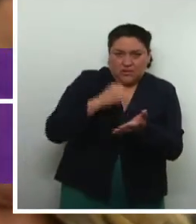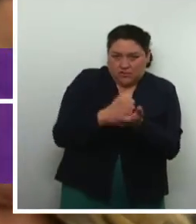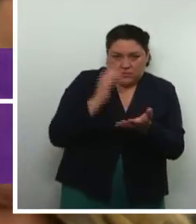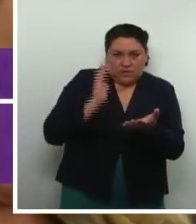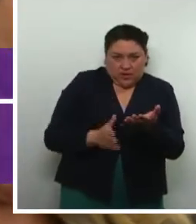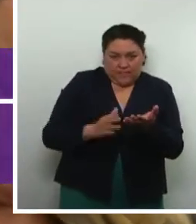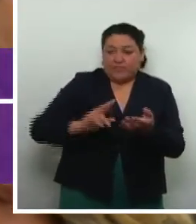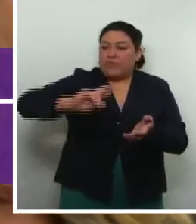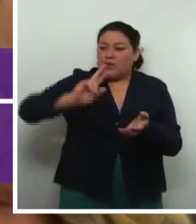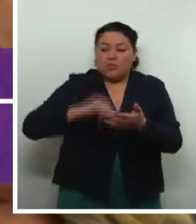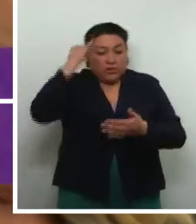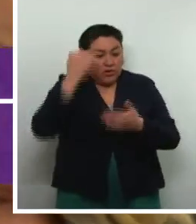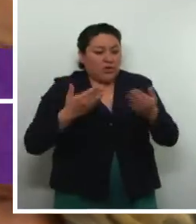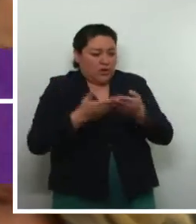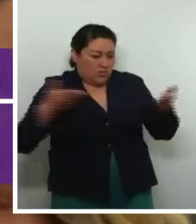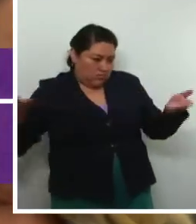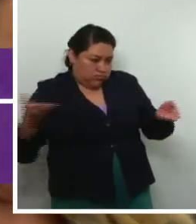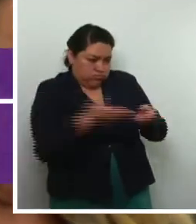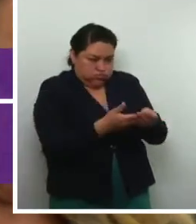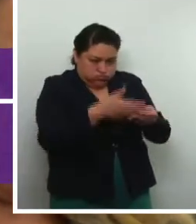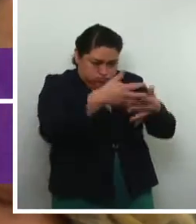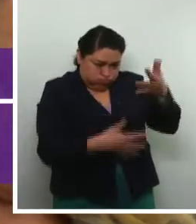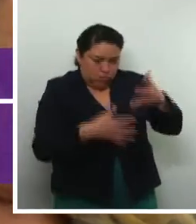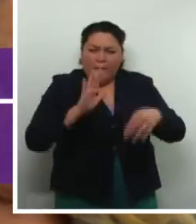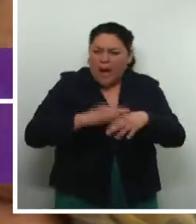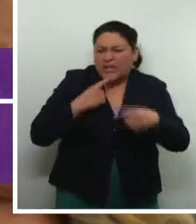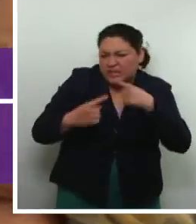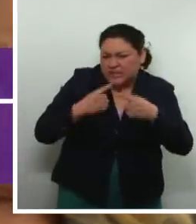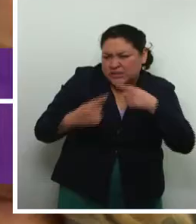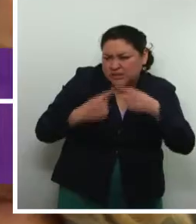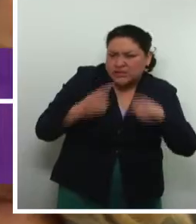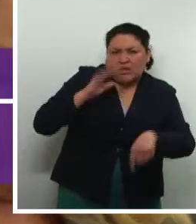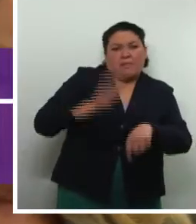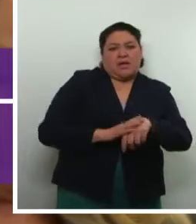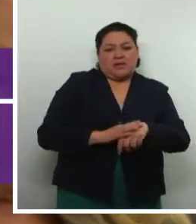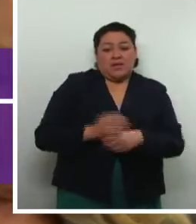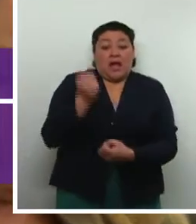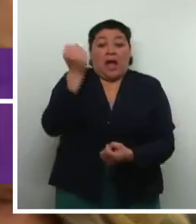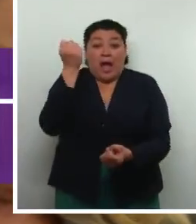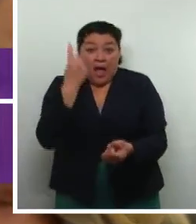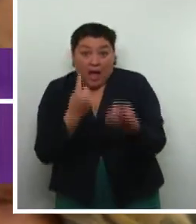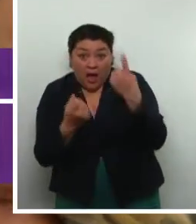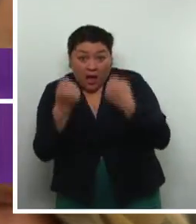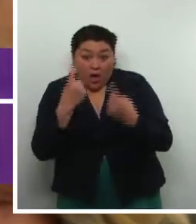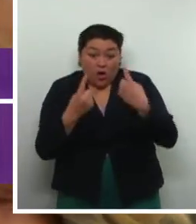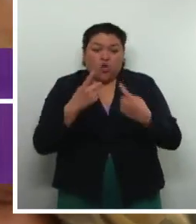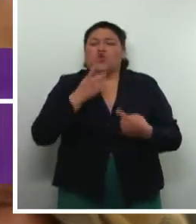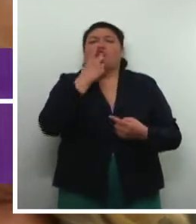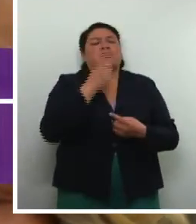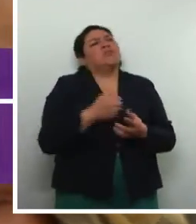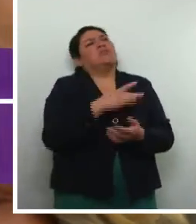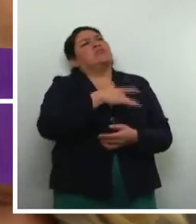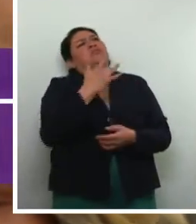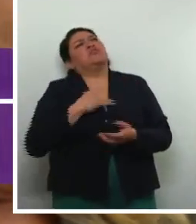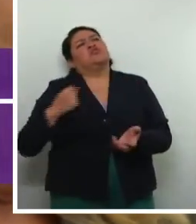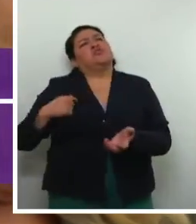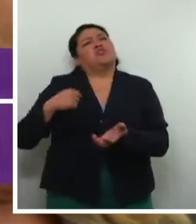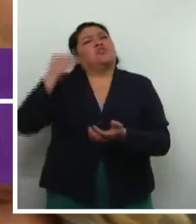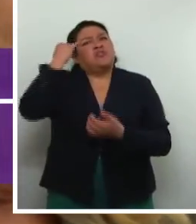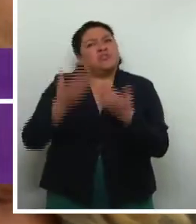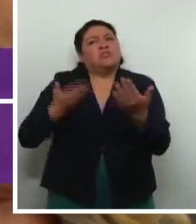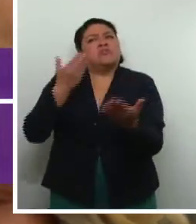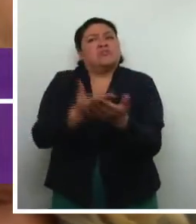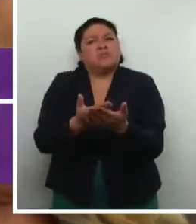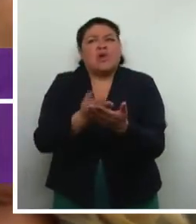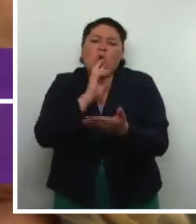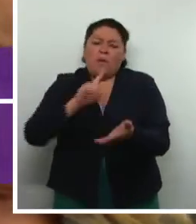Creo que fue muy provechoso. Hay algunos diputados que renunciaron a la posibilidad de participar, es su derecho, en